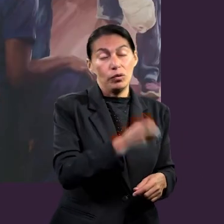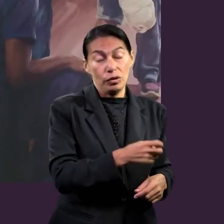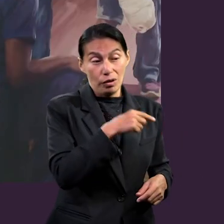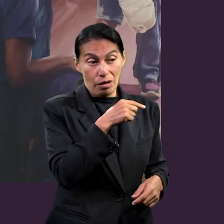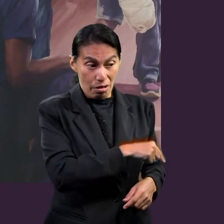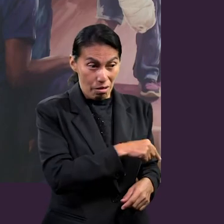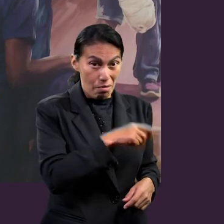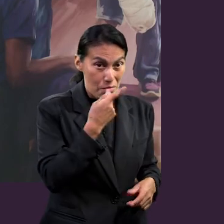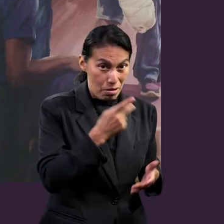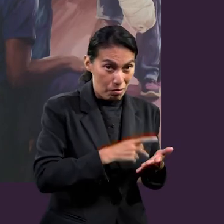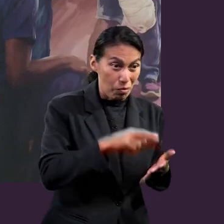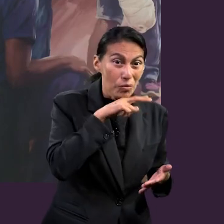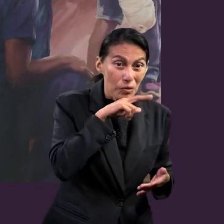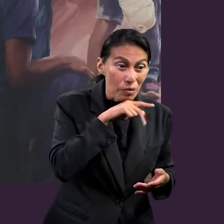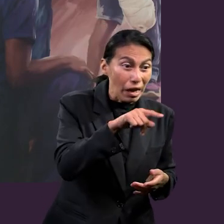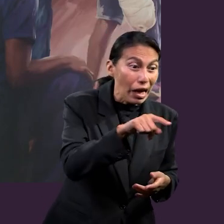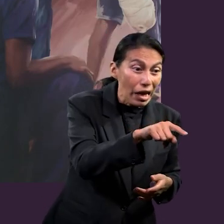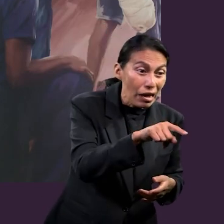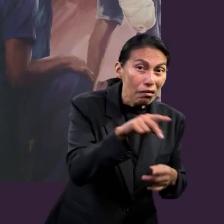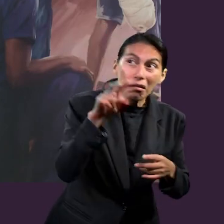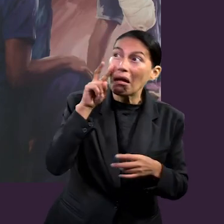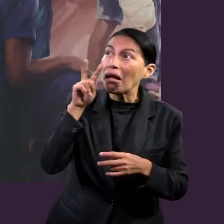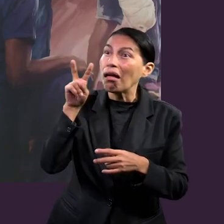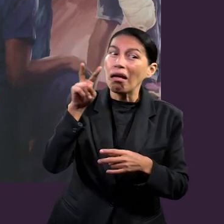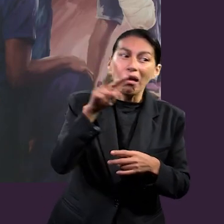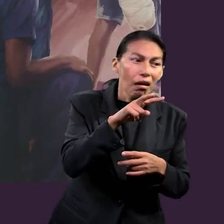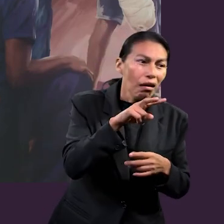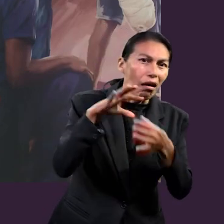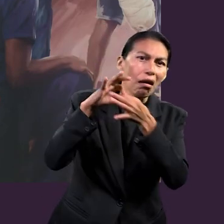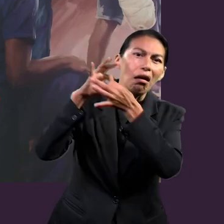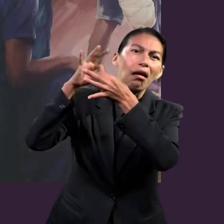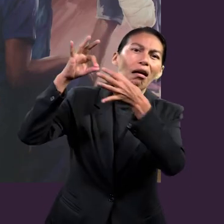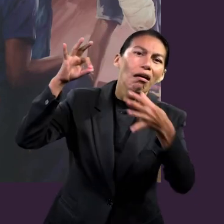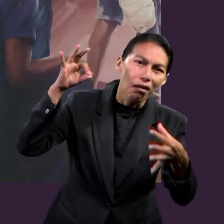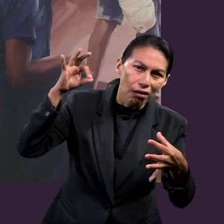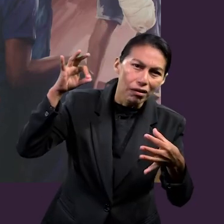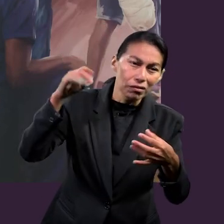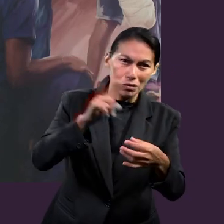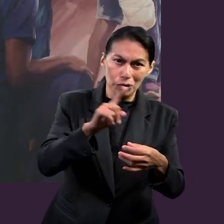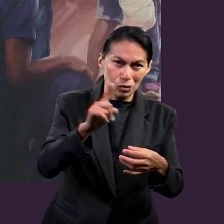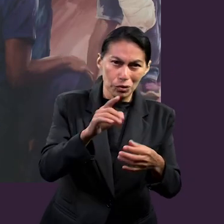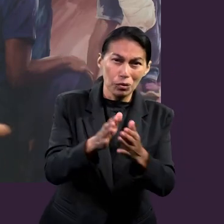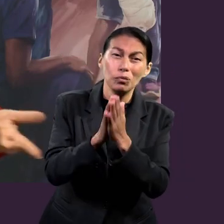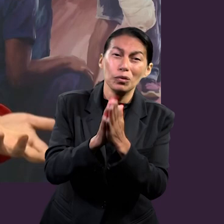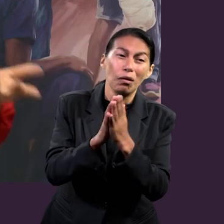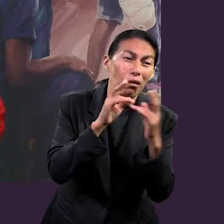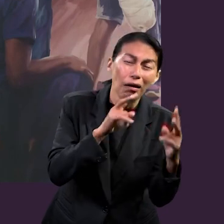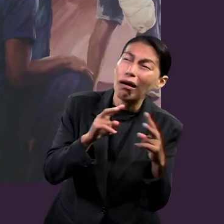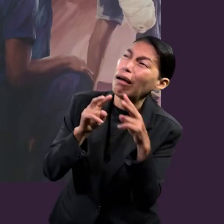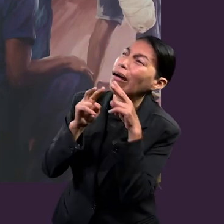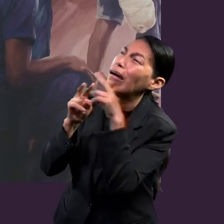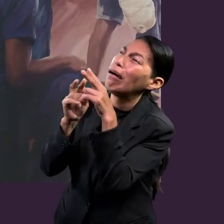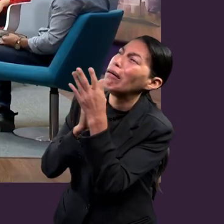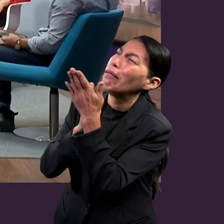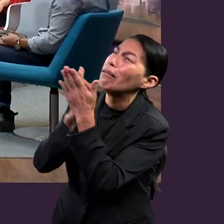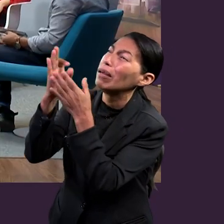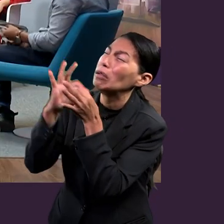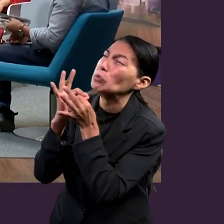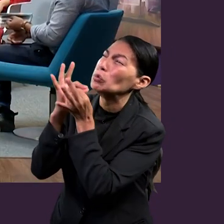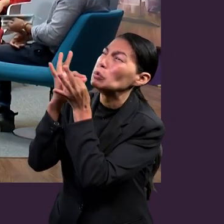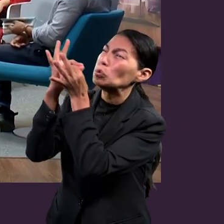Les está diciendo a los efesios que no dejemos de ver a Jesús, porque entonces nos vamos a perder en el pecado.